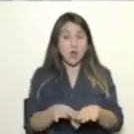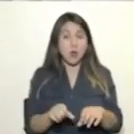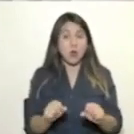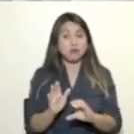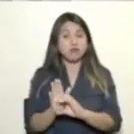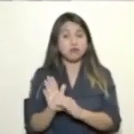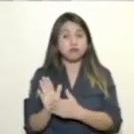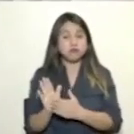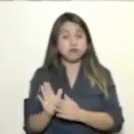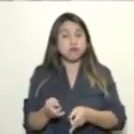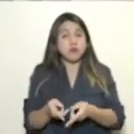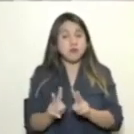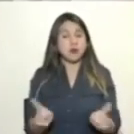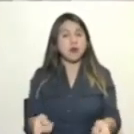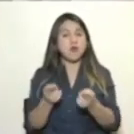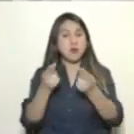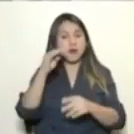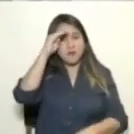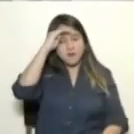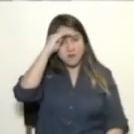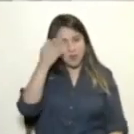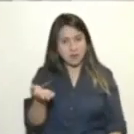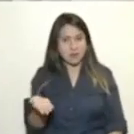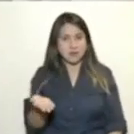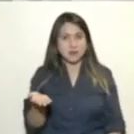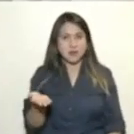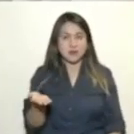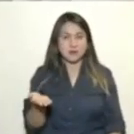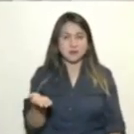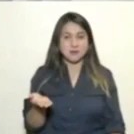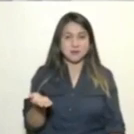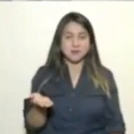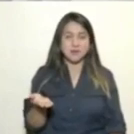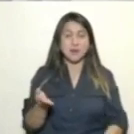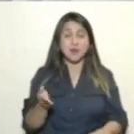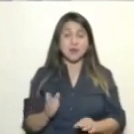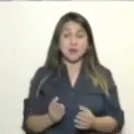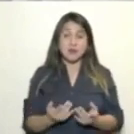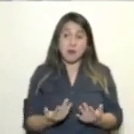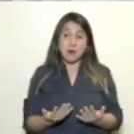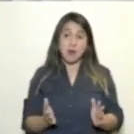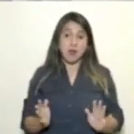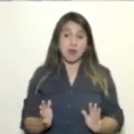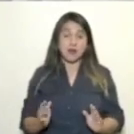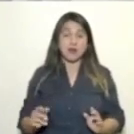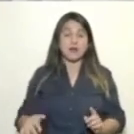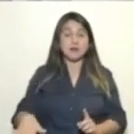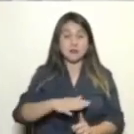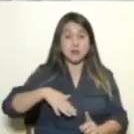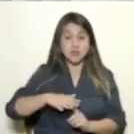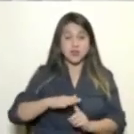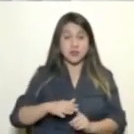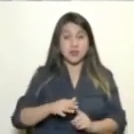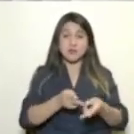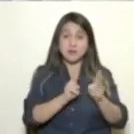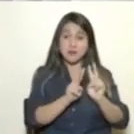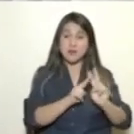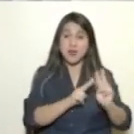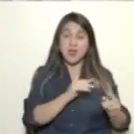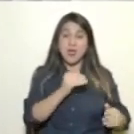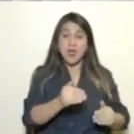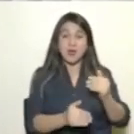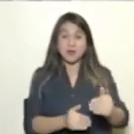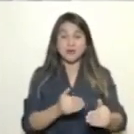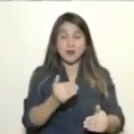acuerdo constitucional permite recuperar confianzas. Y esperemos entonces que las condiciones sean tales que se permita hacer